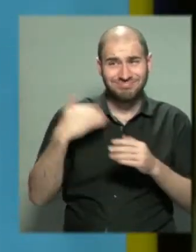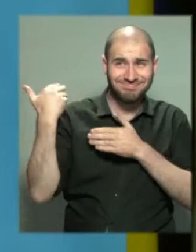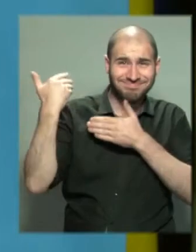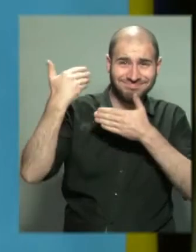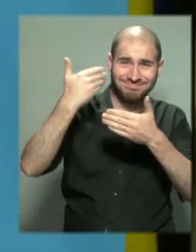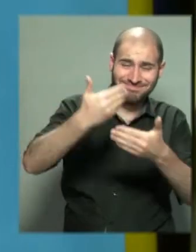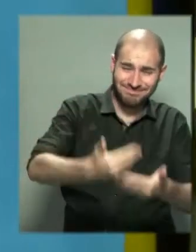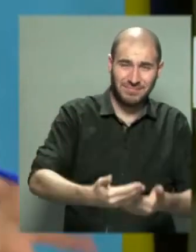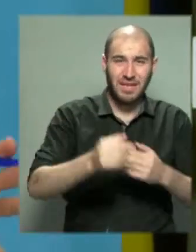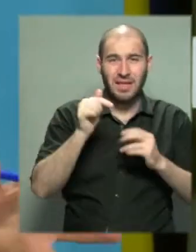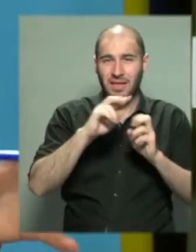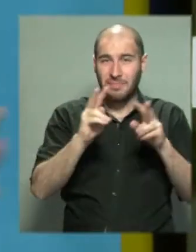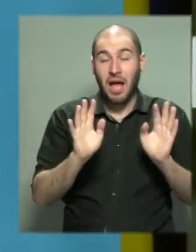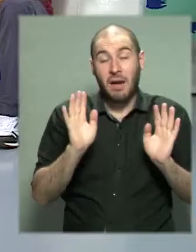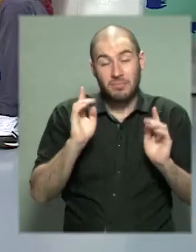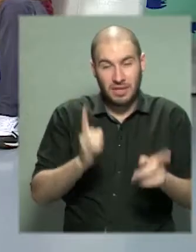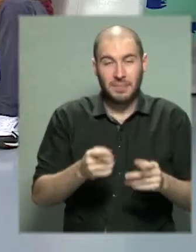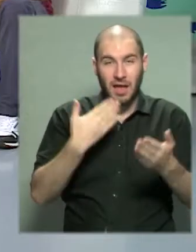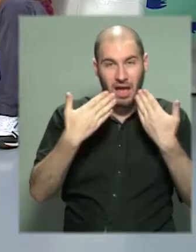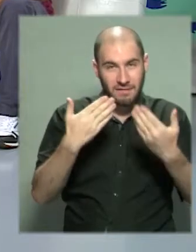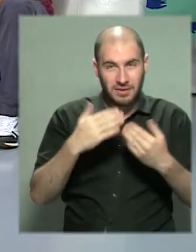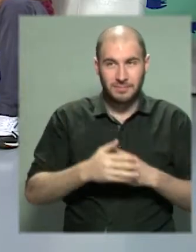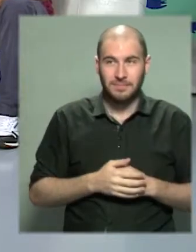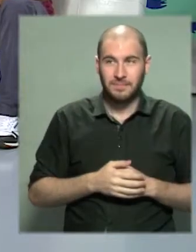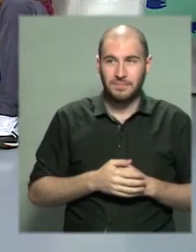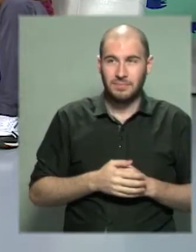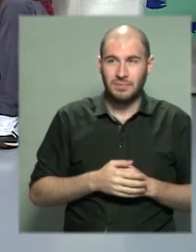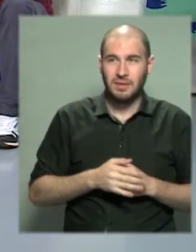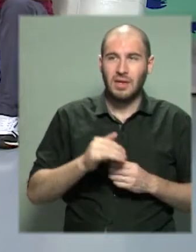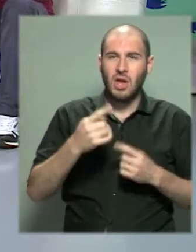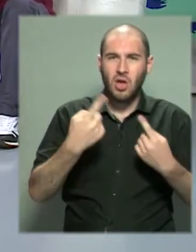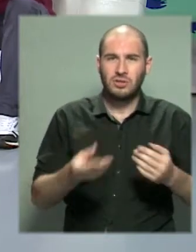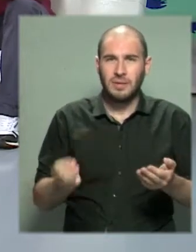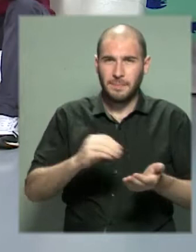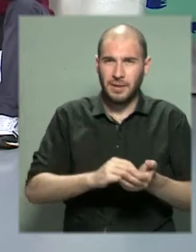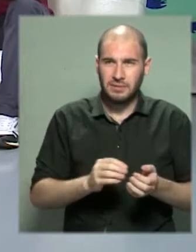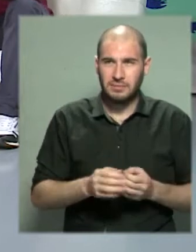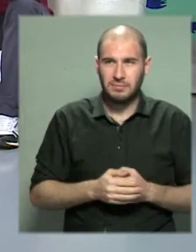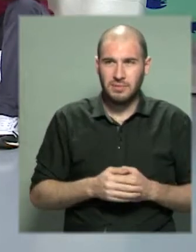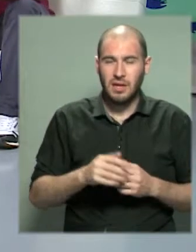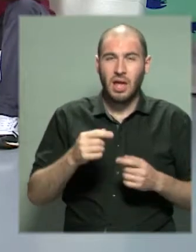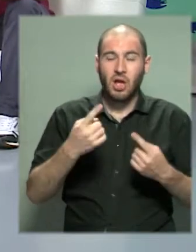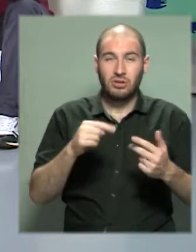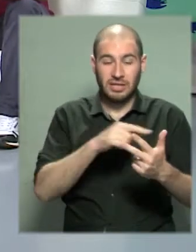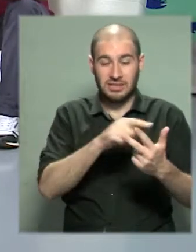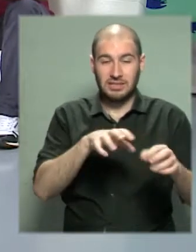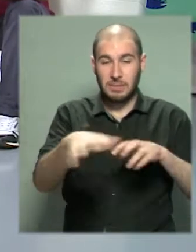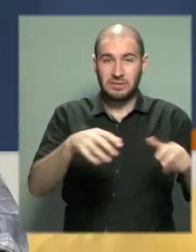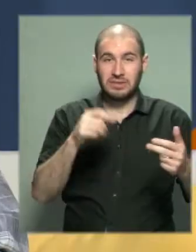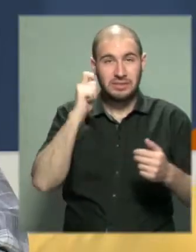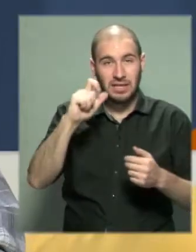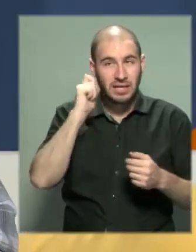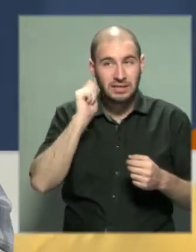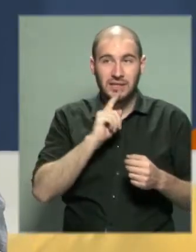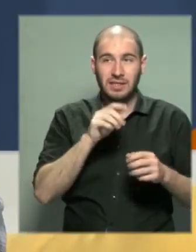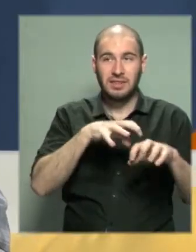antes hasta ahora, ¿no? Un tema que podríamos también dejarlo... Sí, no, y un agregado. Además de las tres divisiones de la CGT, en